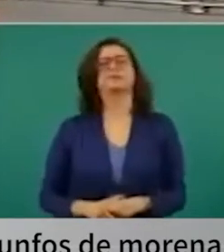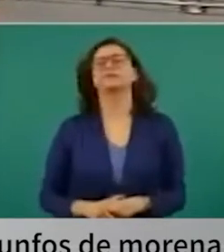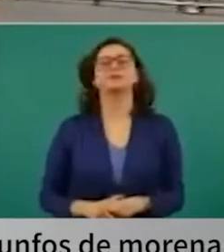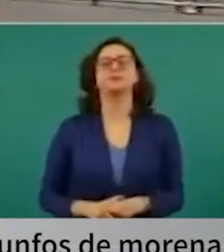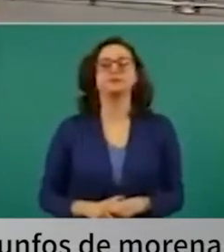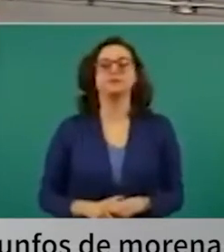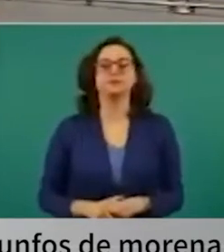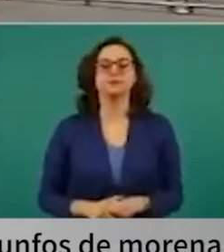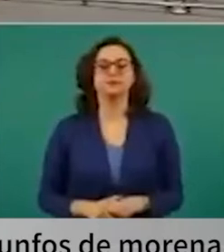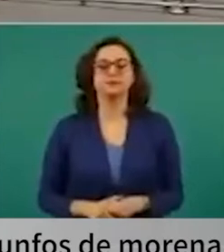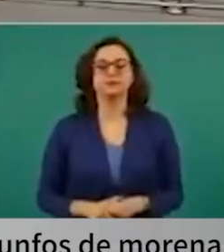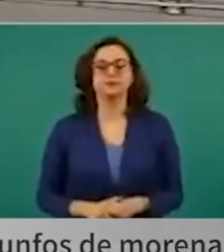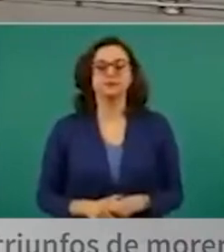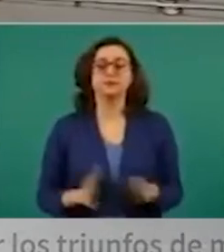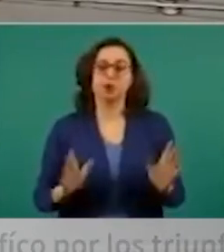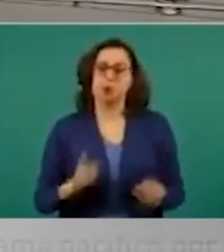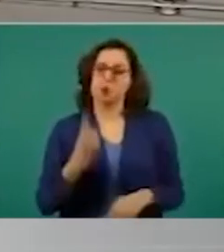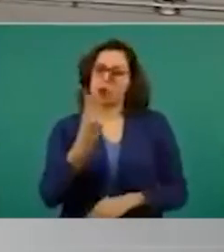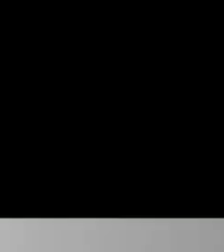Todo con moderación.